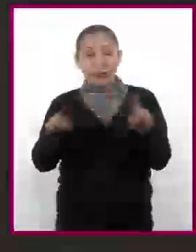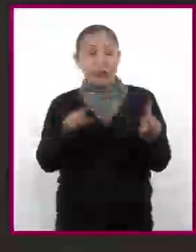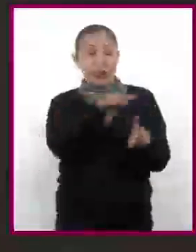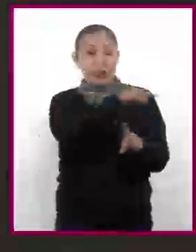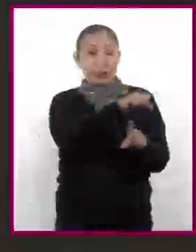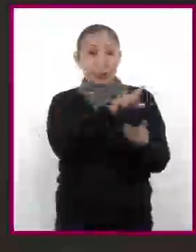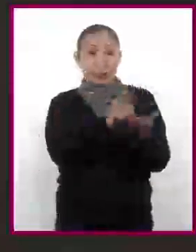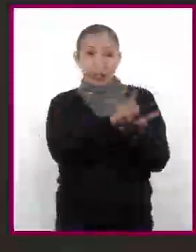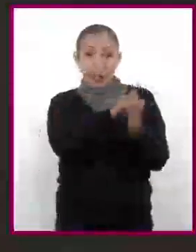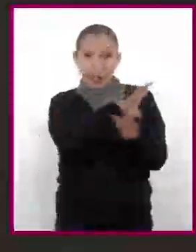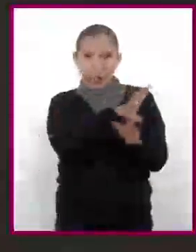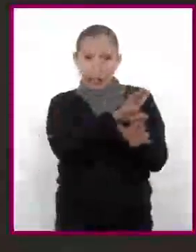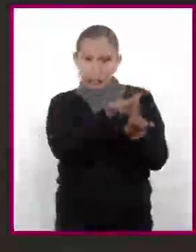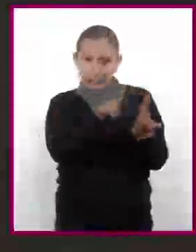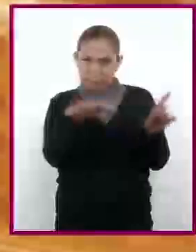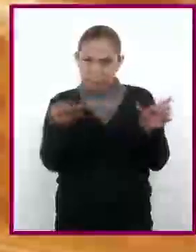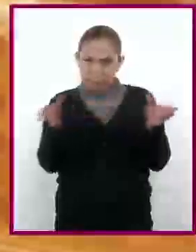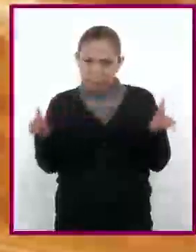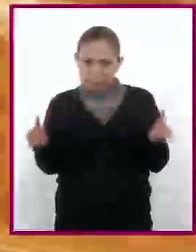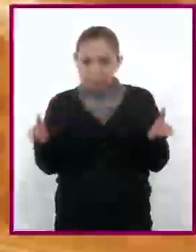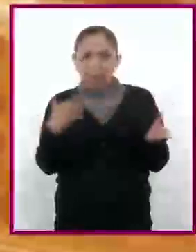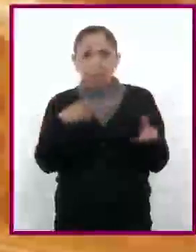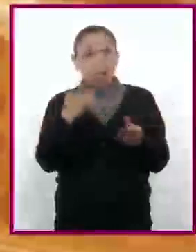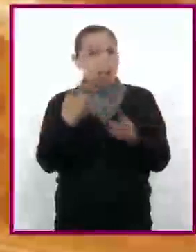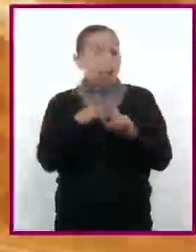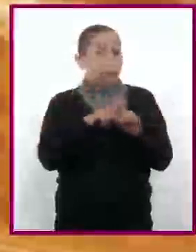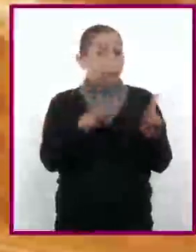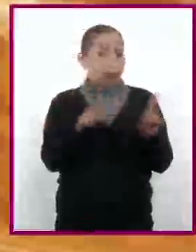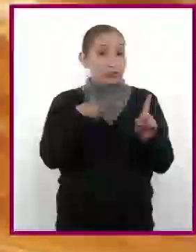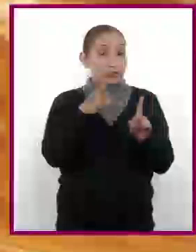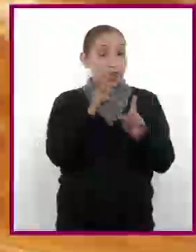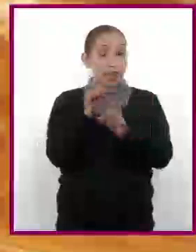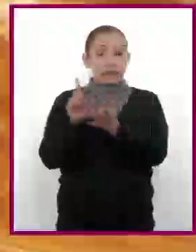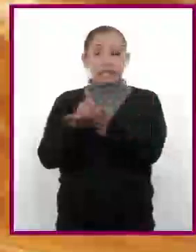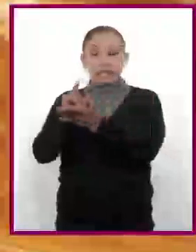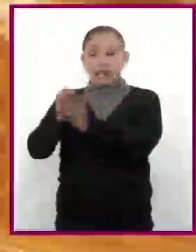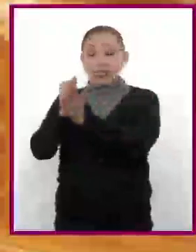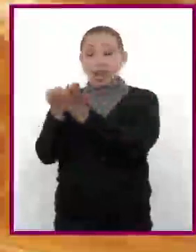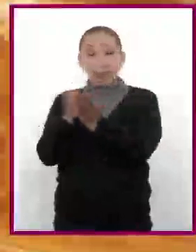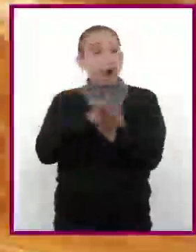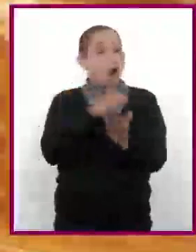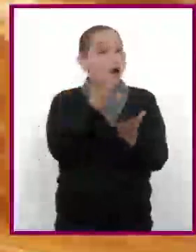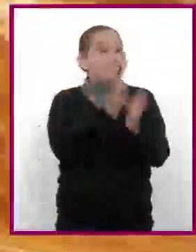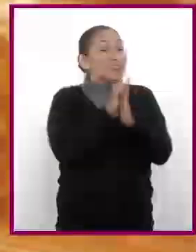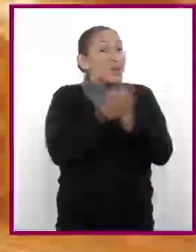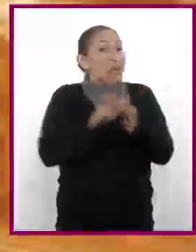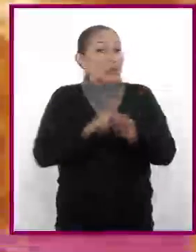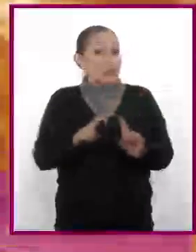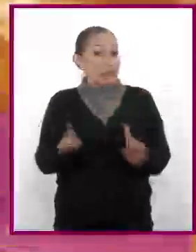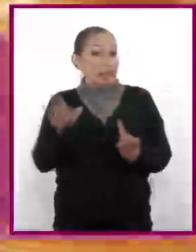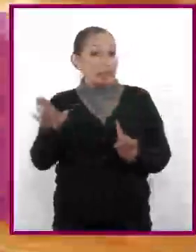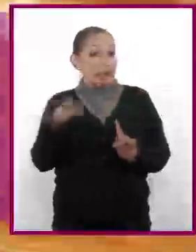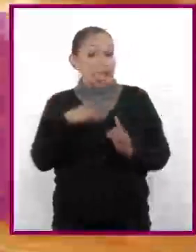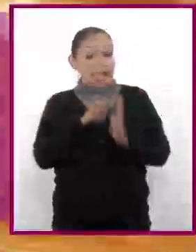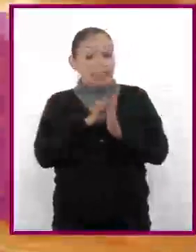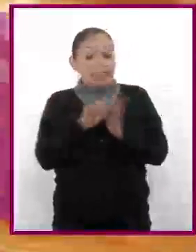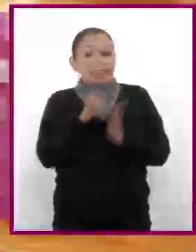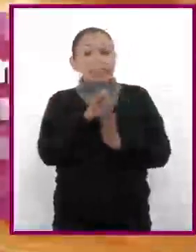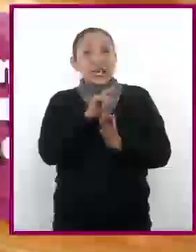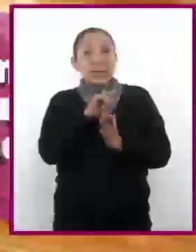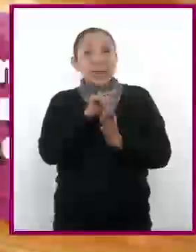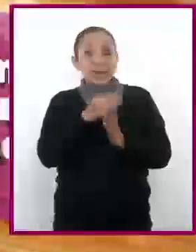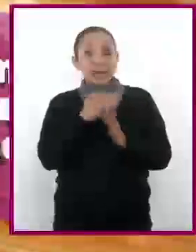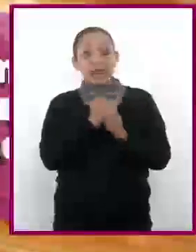los diccionarios generales. No es lo mismo un diccionario enciclopédico que una enciclopedia, ya que esta última